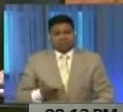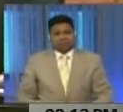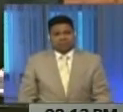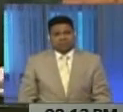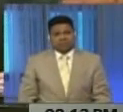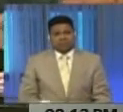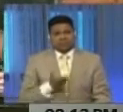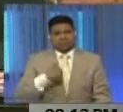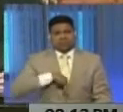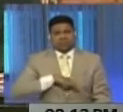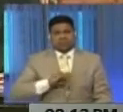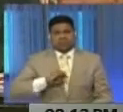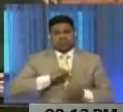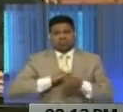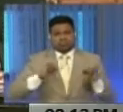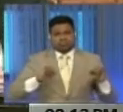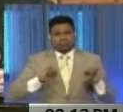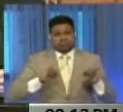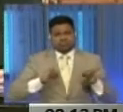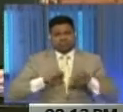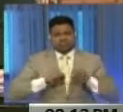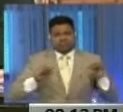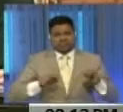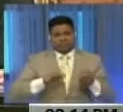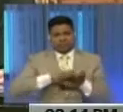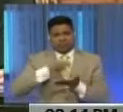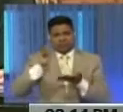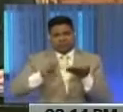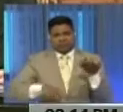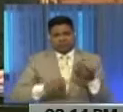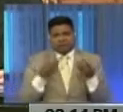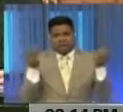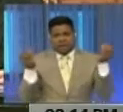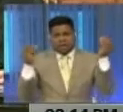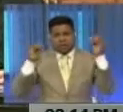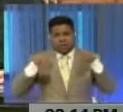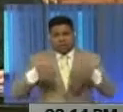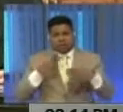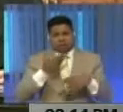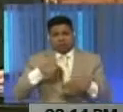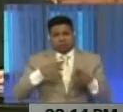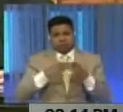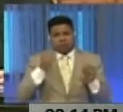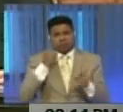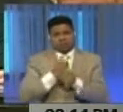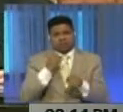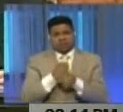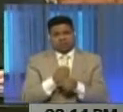Acabamos de firmar un conjunto de acuerdos de trabajo, de inversión,